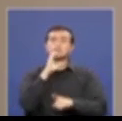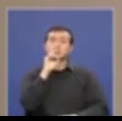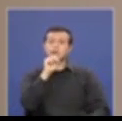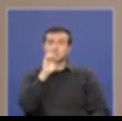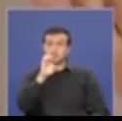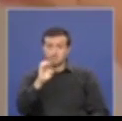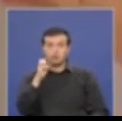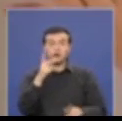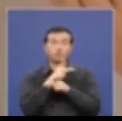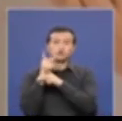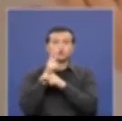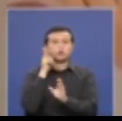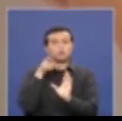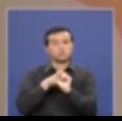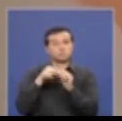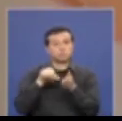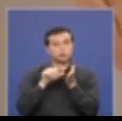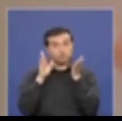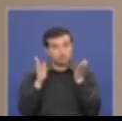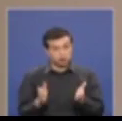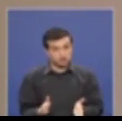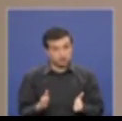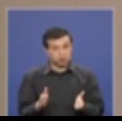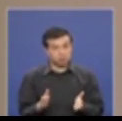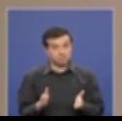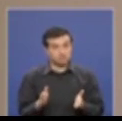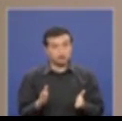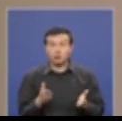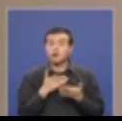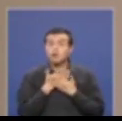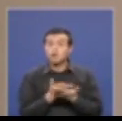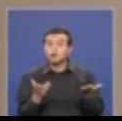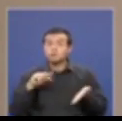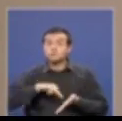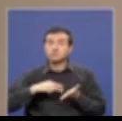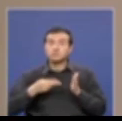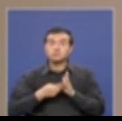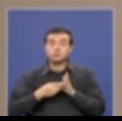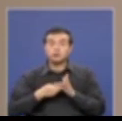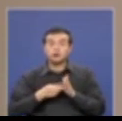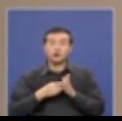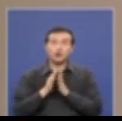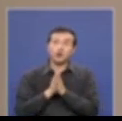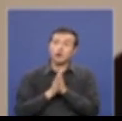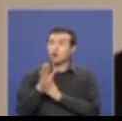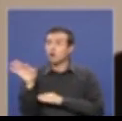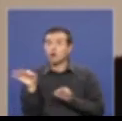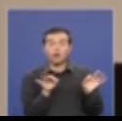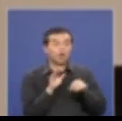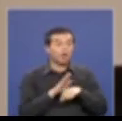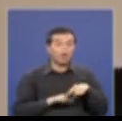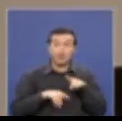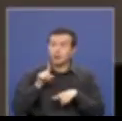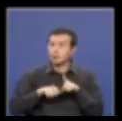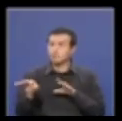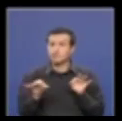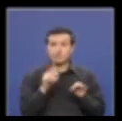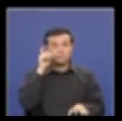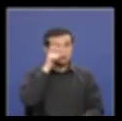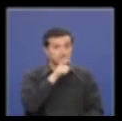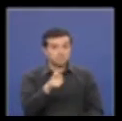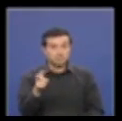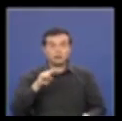CNE, el Consejo de Participación Ciudadana no son para pipones y partidarios. Que la